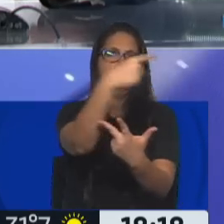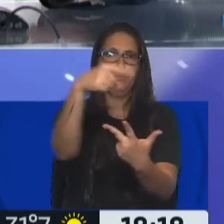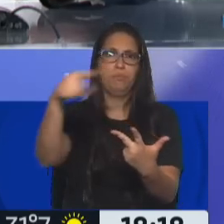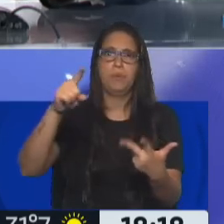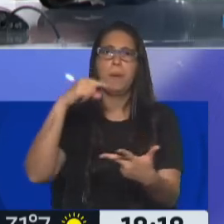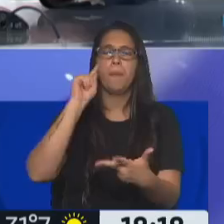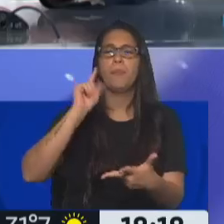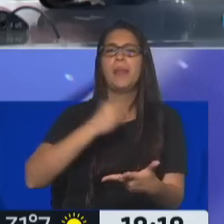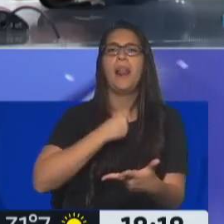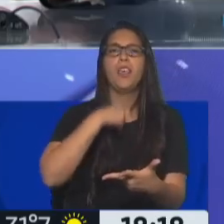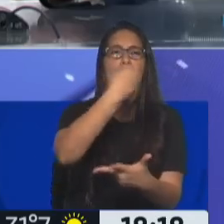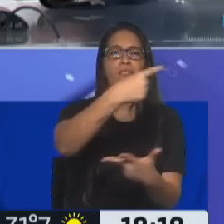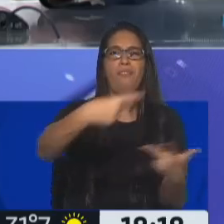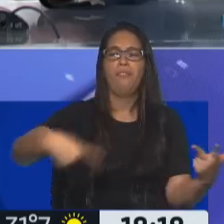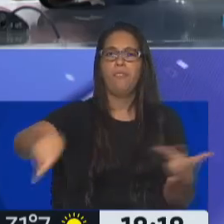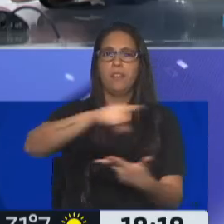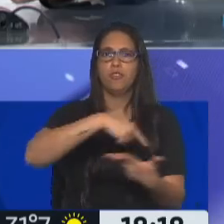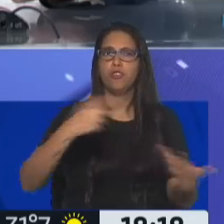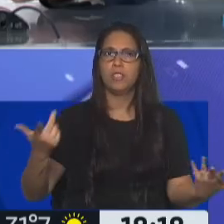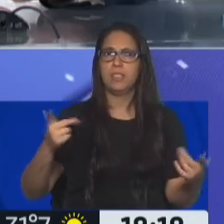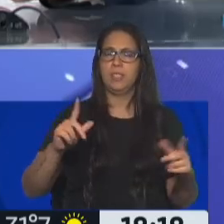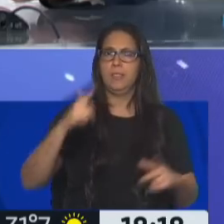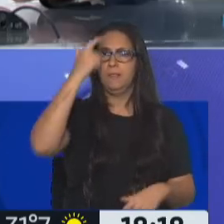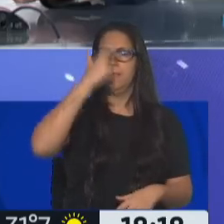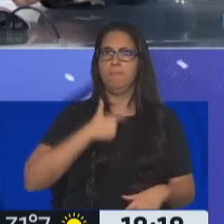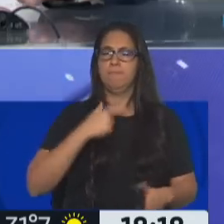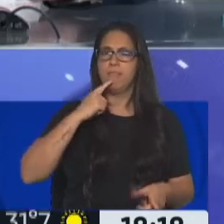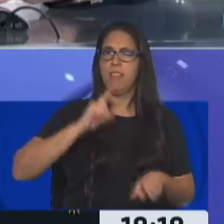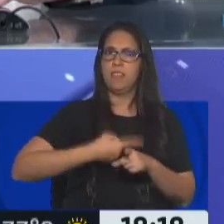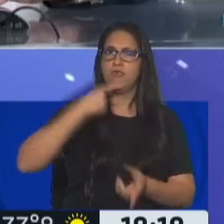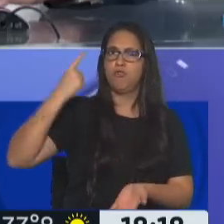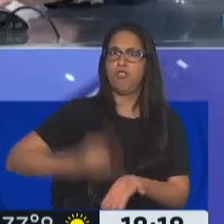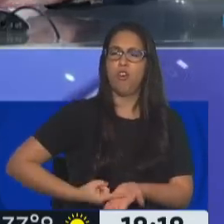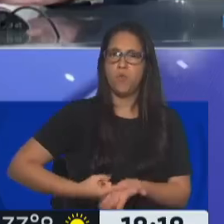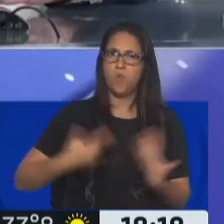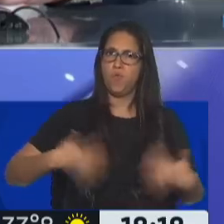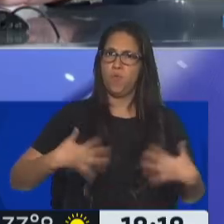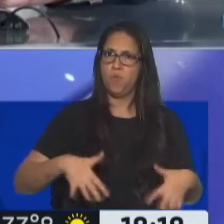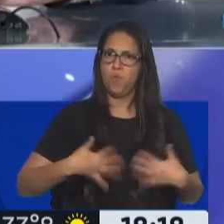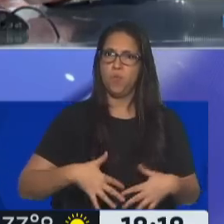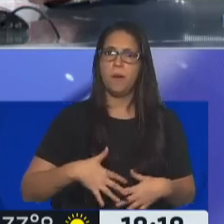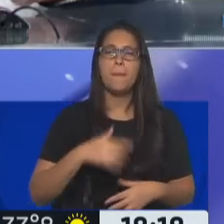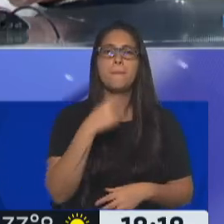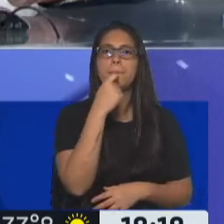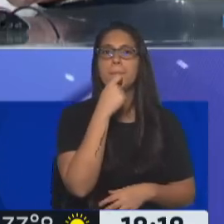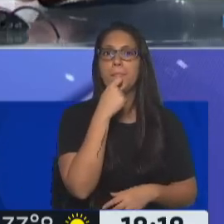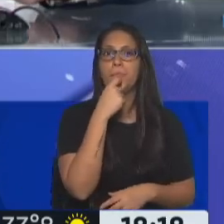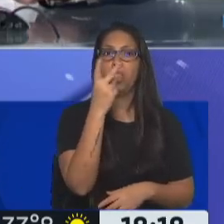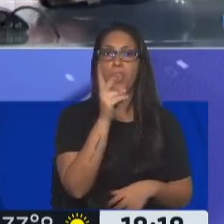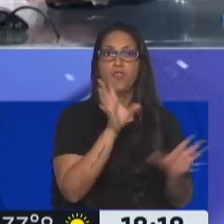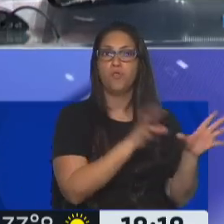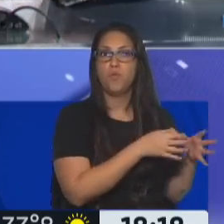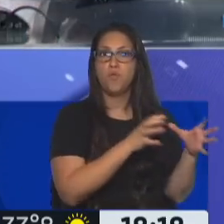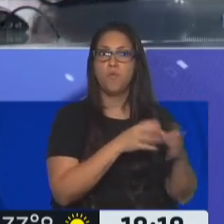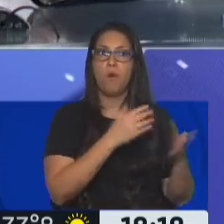de este actor han sido muy severas también. Es un grupo que después de todo, si lo conectamos con estas dos organizaciones